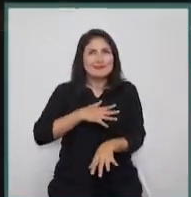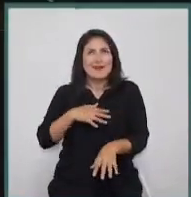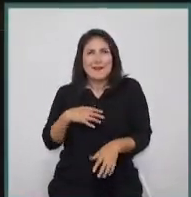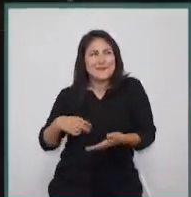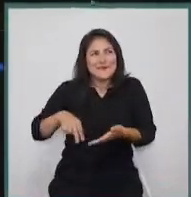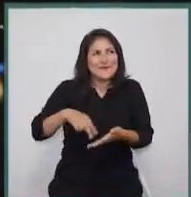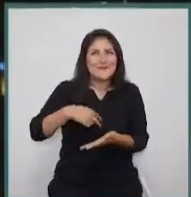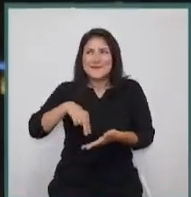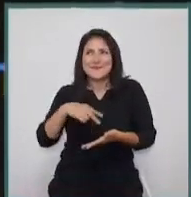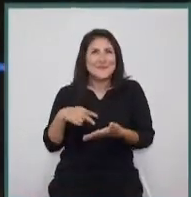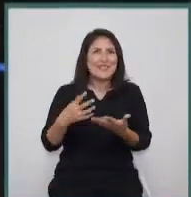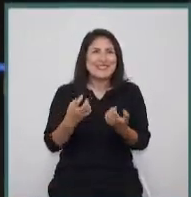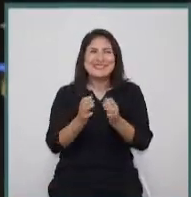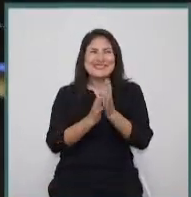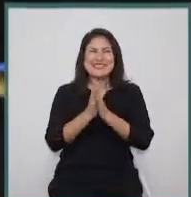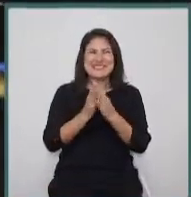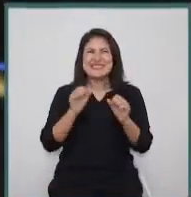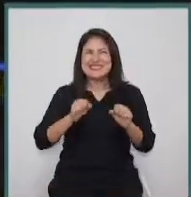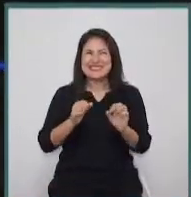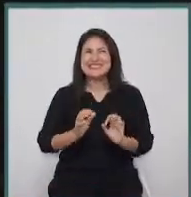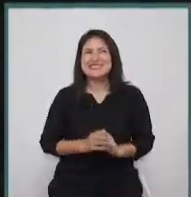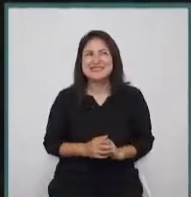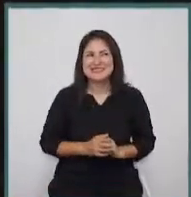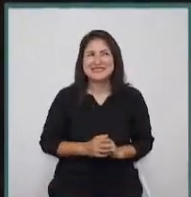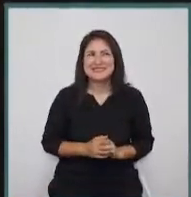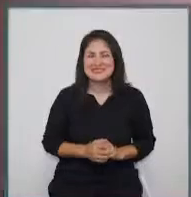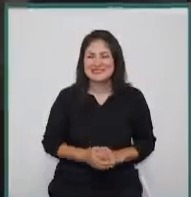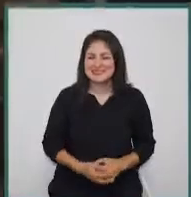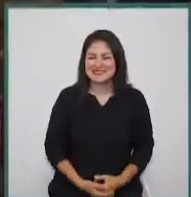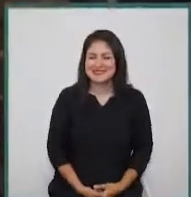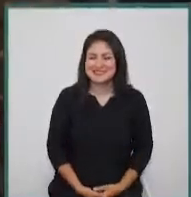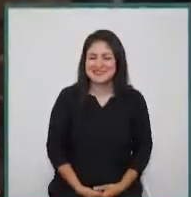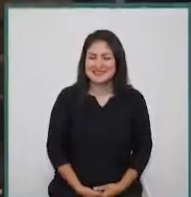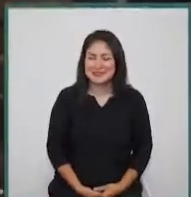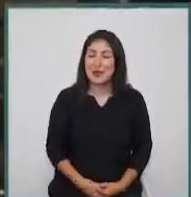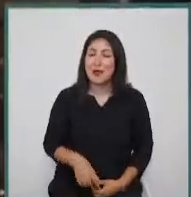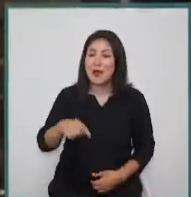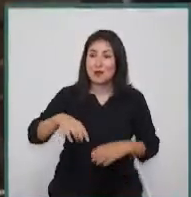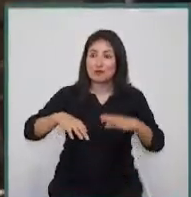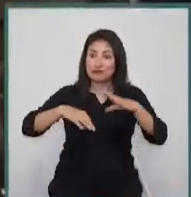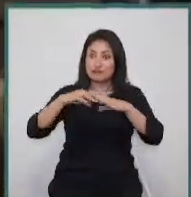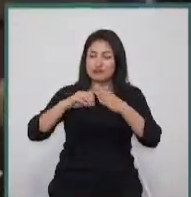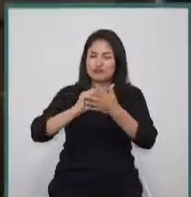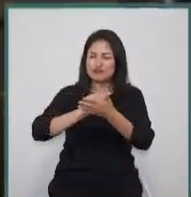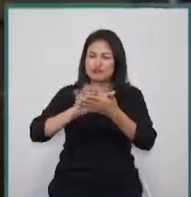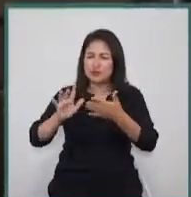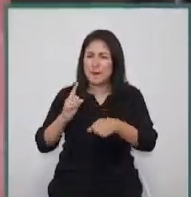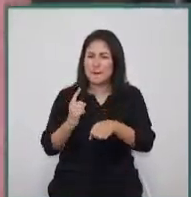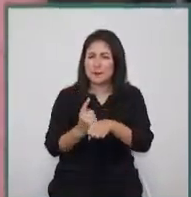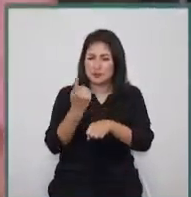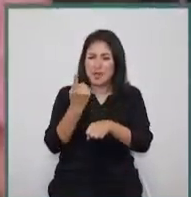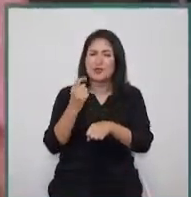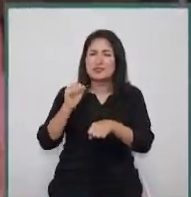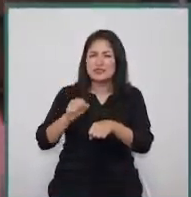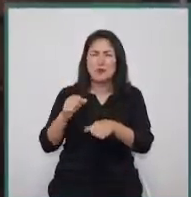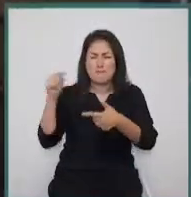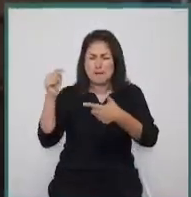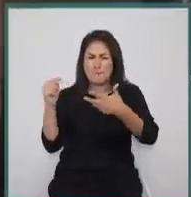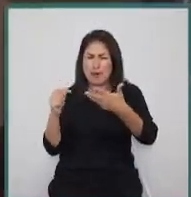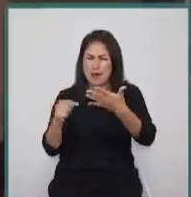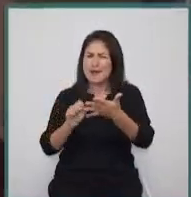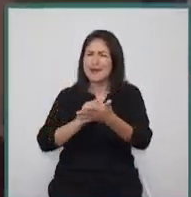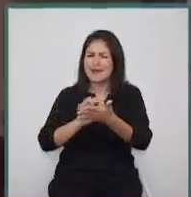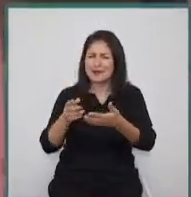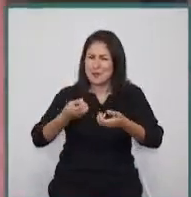bailar, meterse ahí. Nos contagió bastante todo ello. Este es el primer espectáculo gratuito de muchos más que ofrecerá el